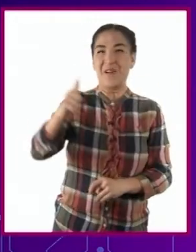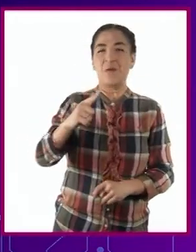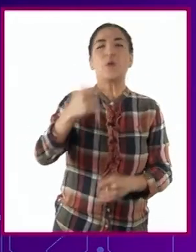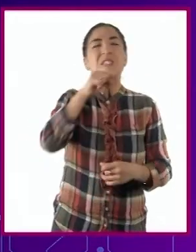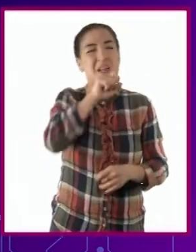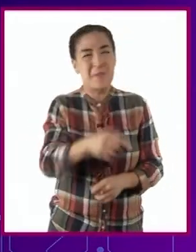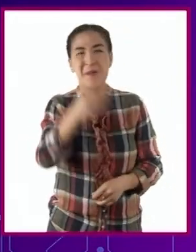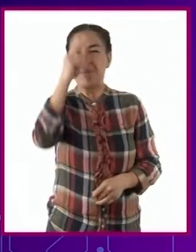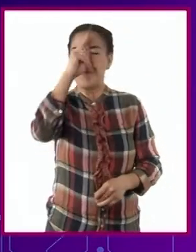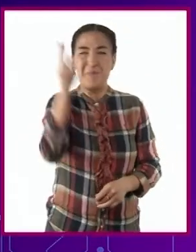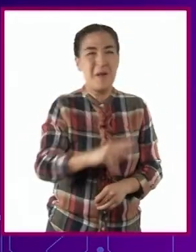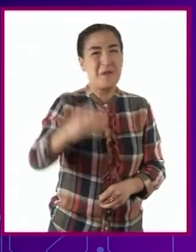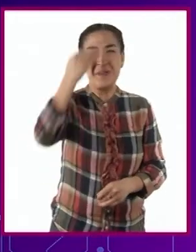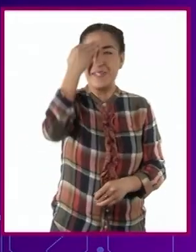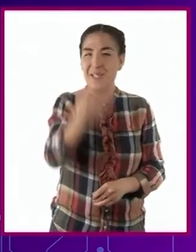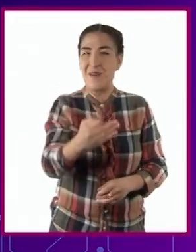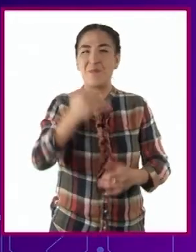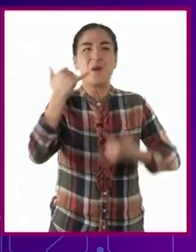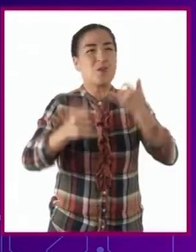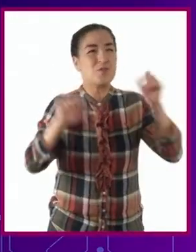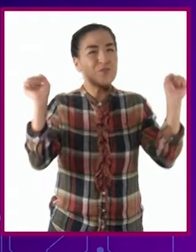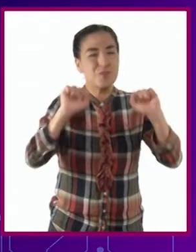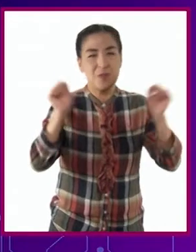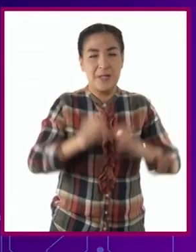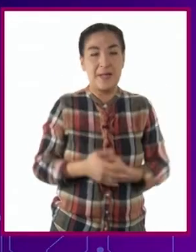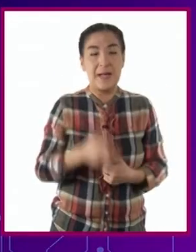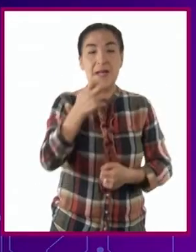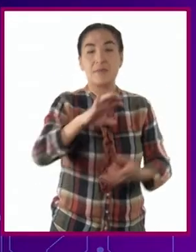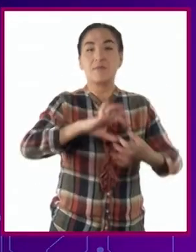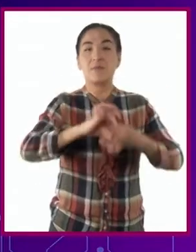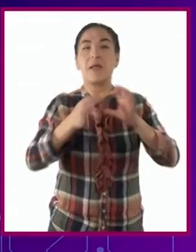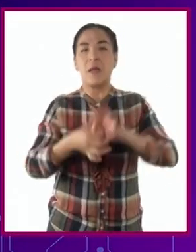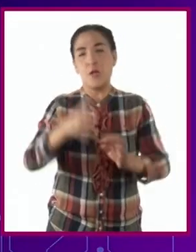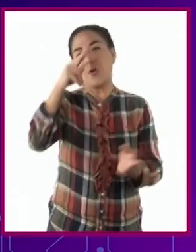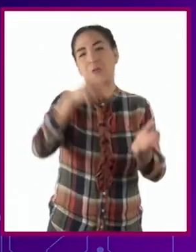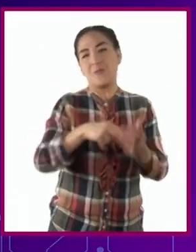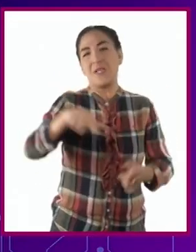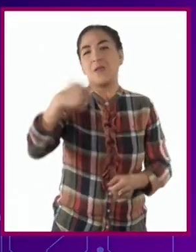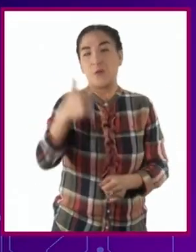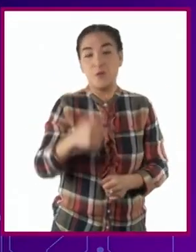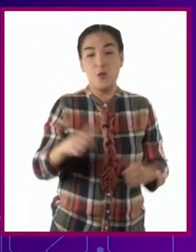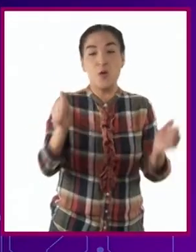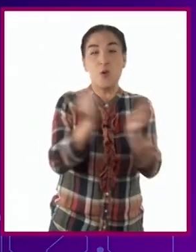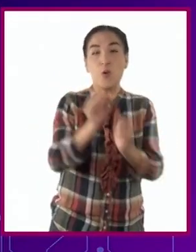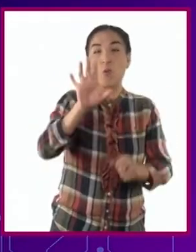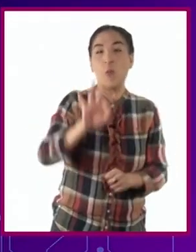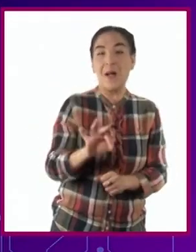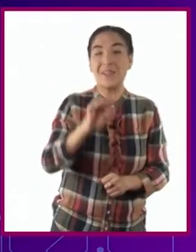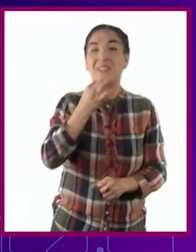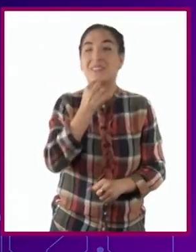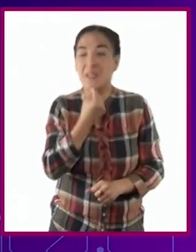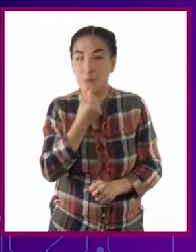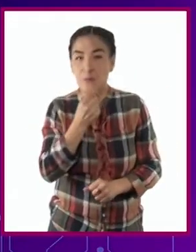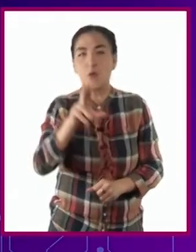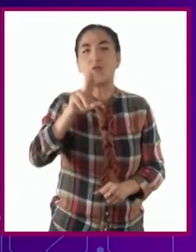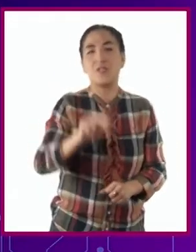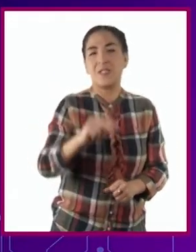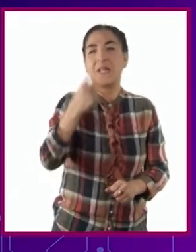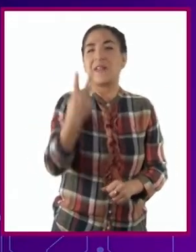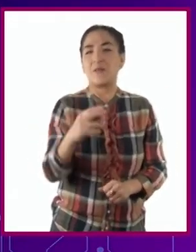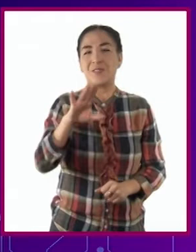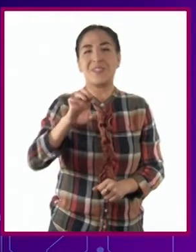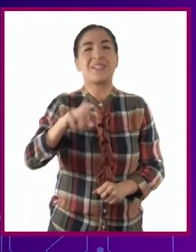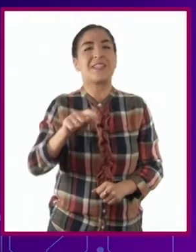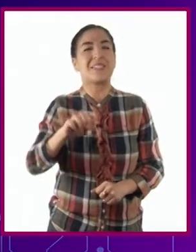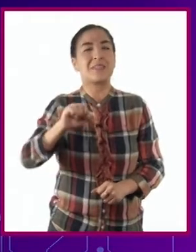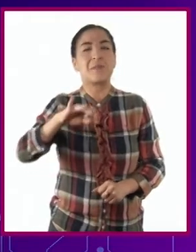tiempo? El mejor tiempo se dio en los Juegos Olímpicos de 2012, con 40 segundos y 82 centésimas